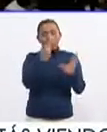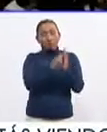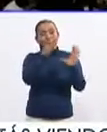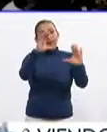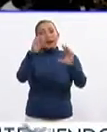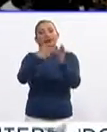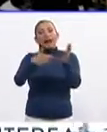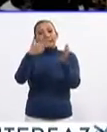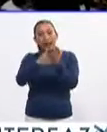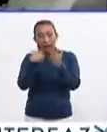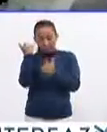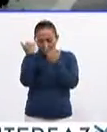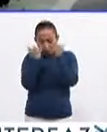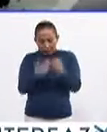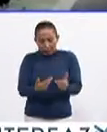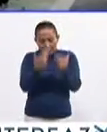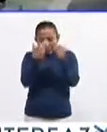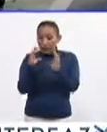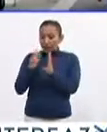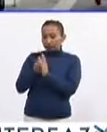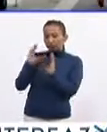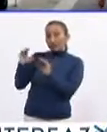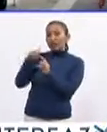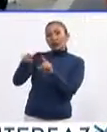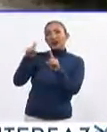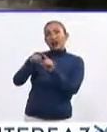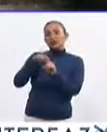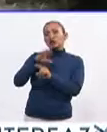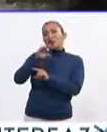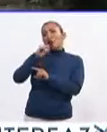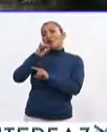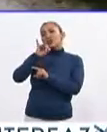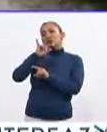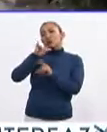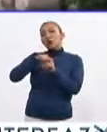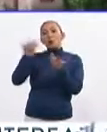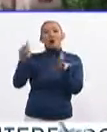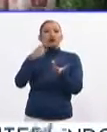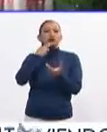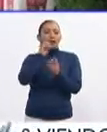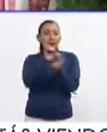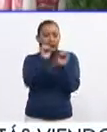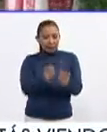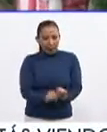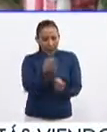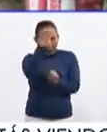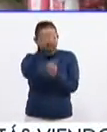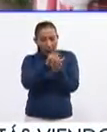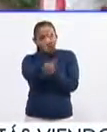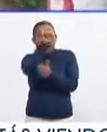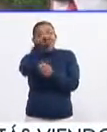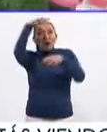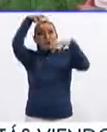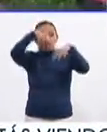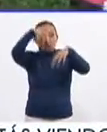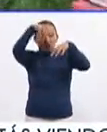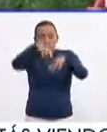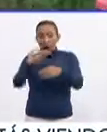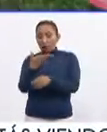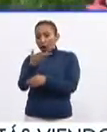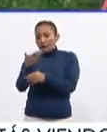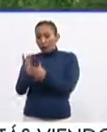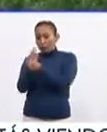impartirán talleres de emprendimiento y capacitación en diversos oficios, como manejo de sistemas de captación de agua de lluvia,